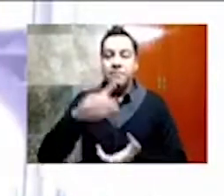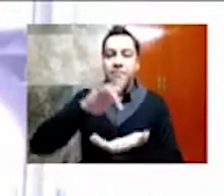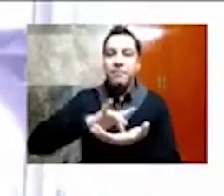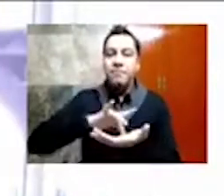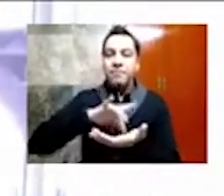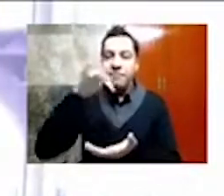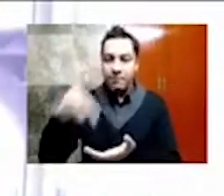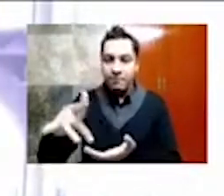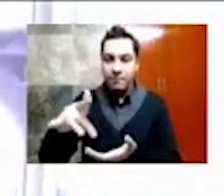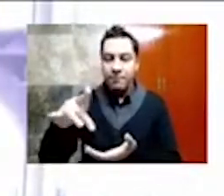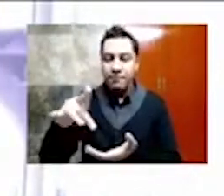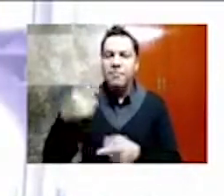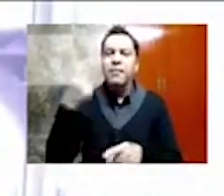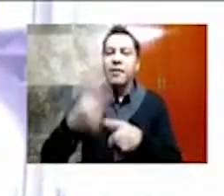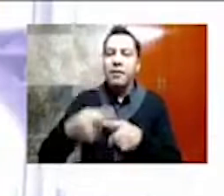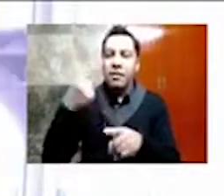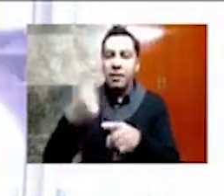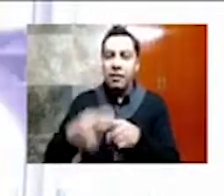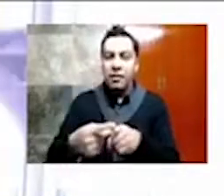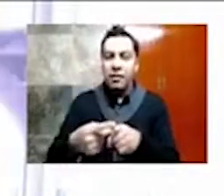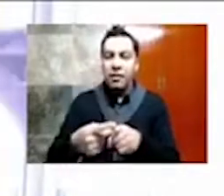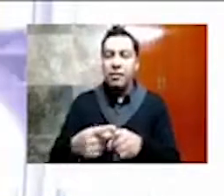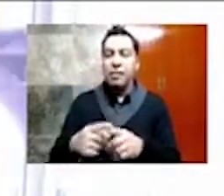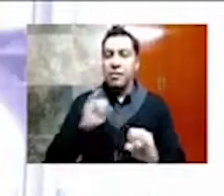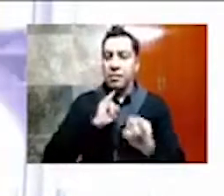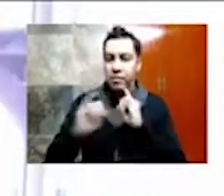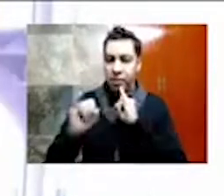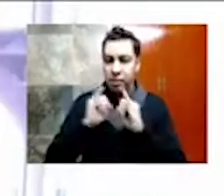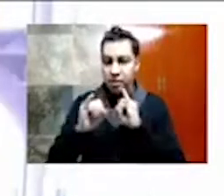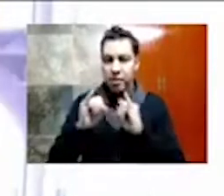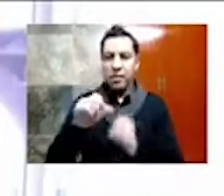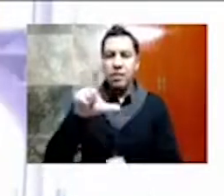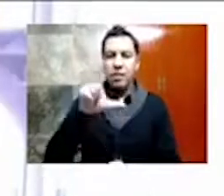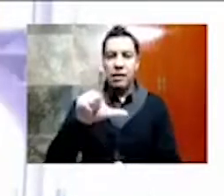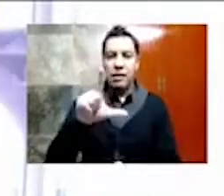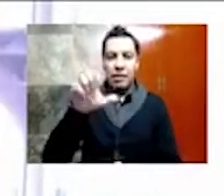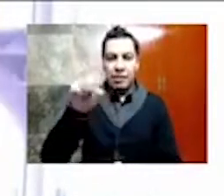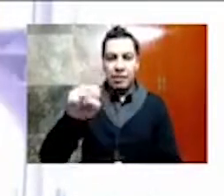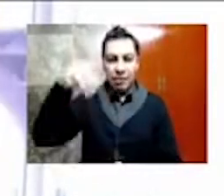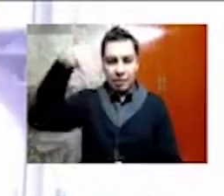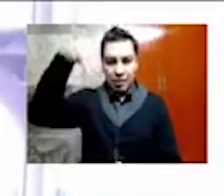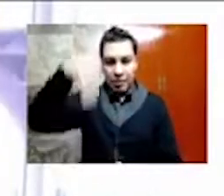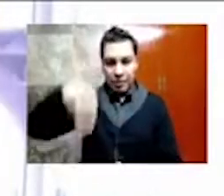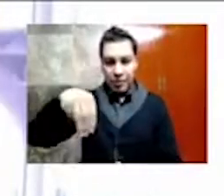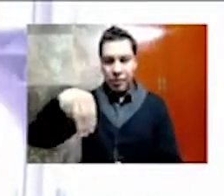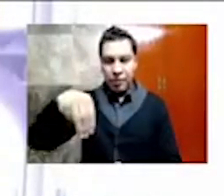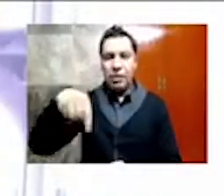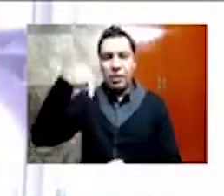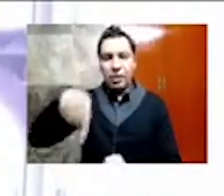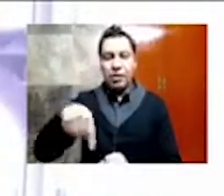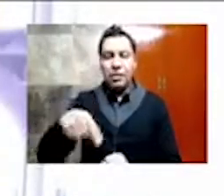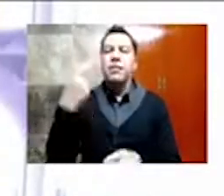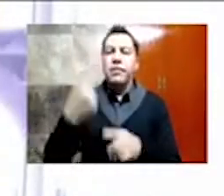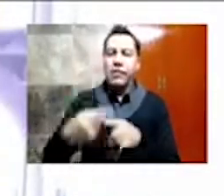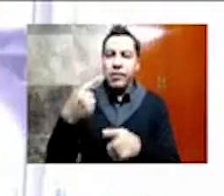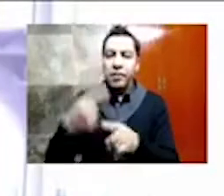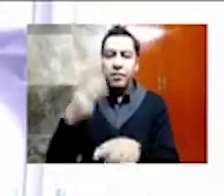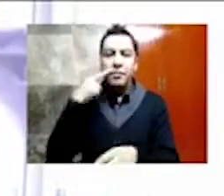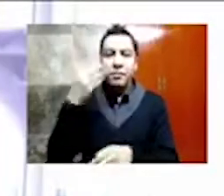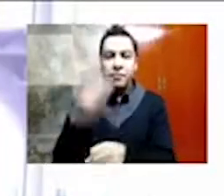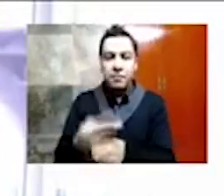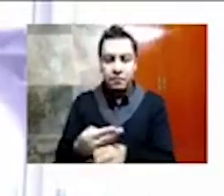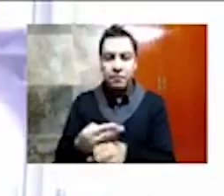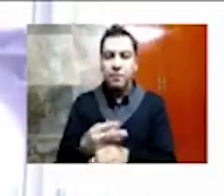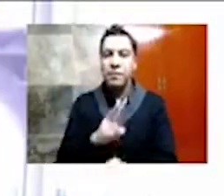lo habrán notado, la traducción simultánea al lenguaje de señas mexicano, que ha estado a cargo de Vianey